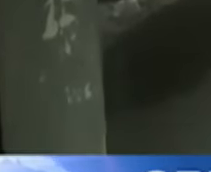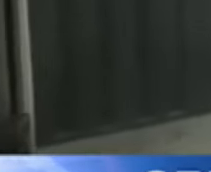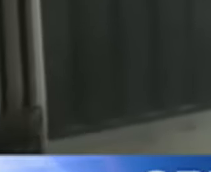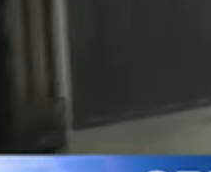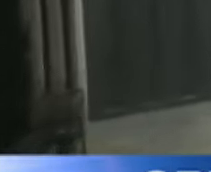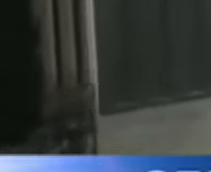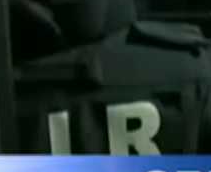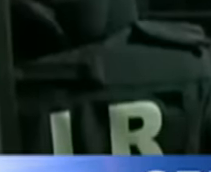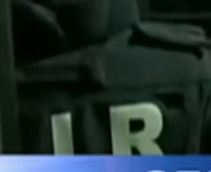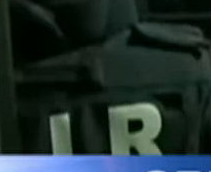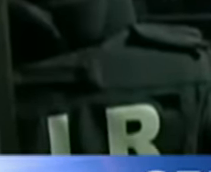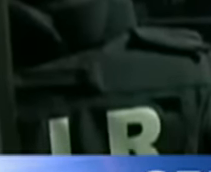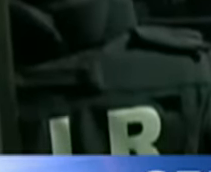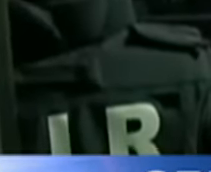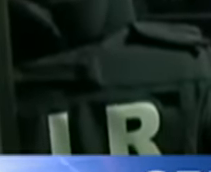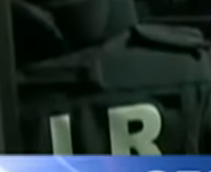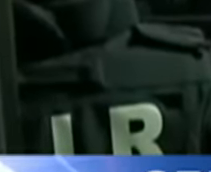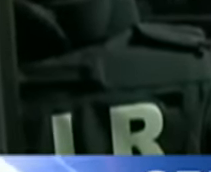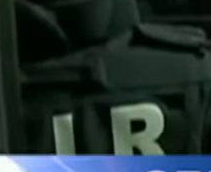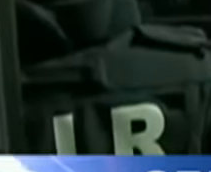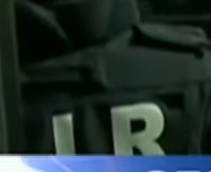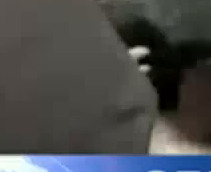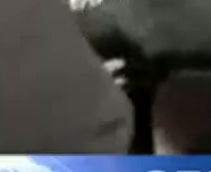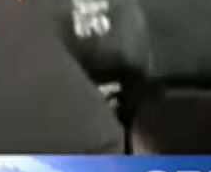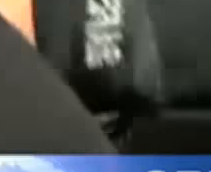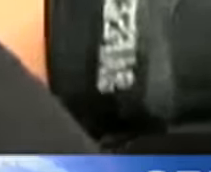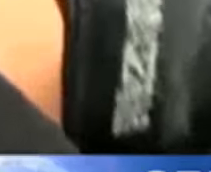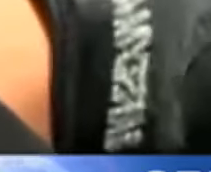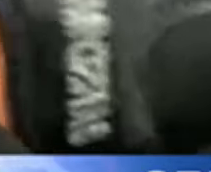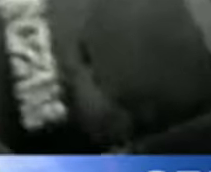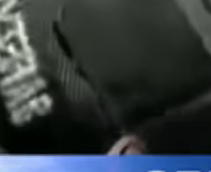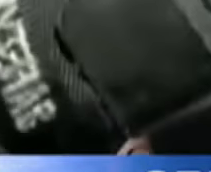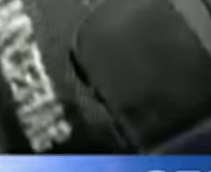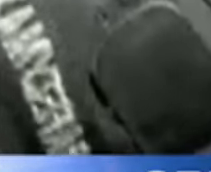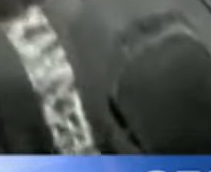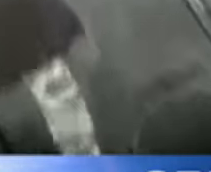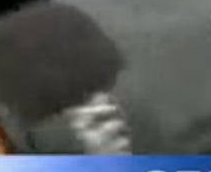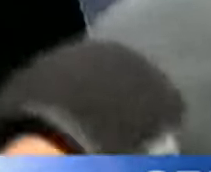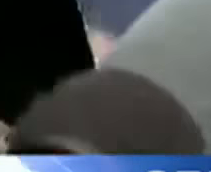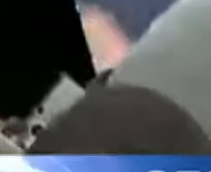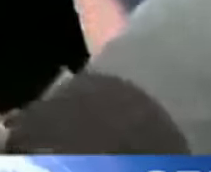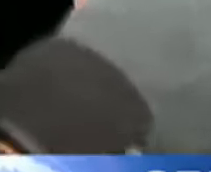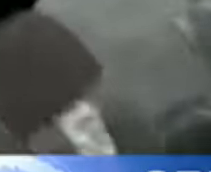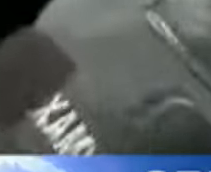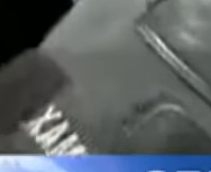desarticuladas, así como varias armas y demás evidencias aprehendidas.